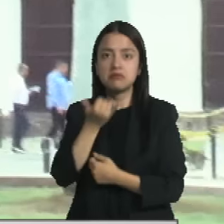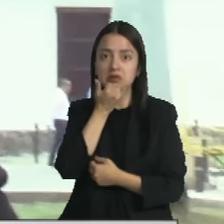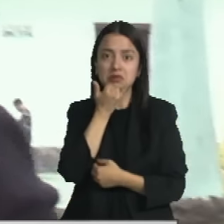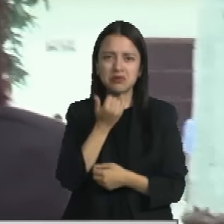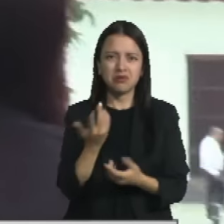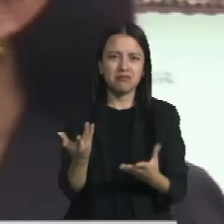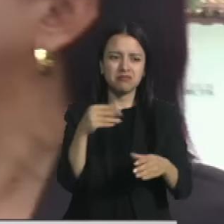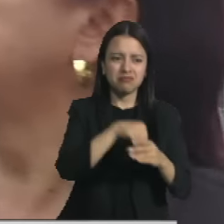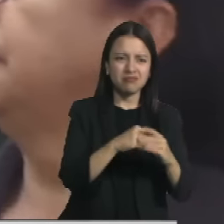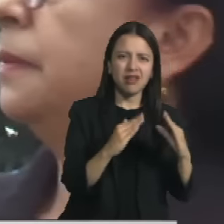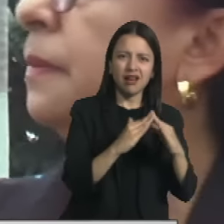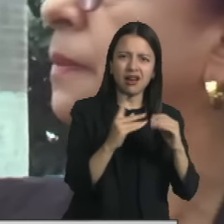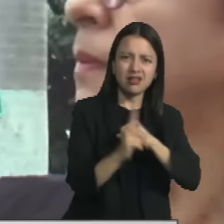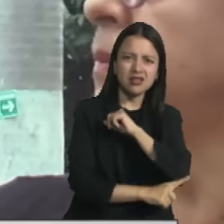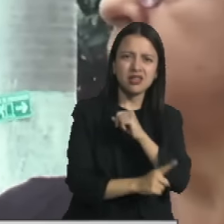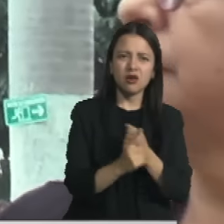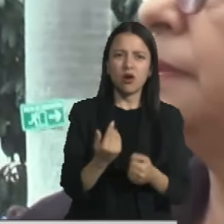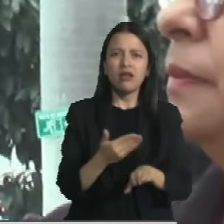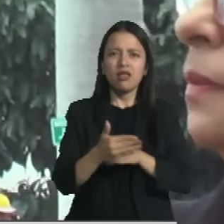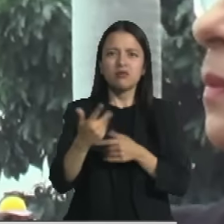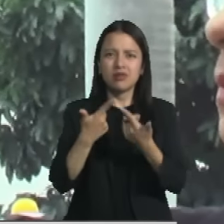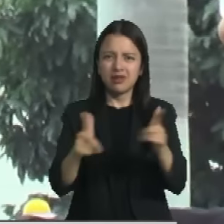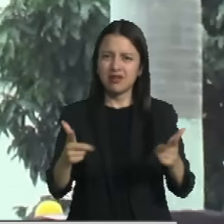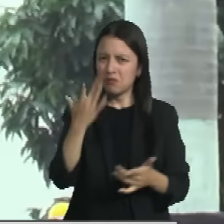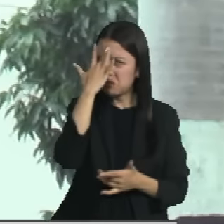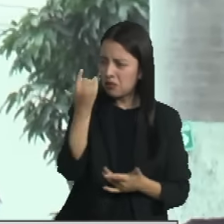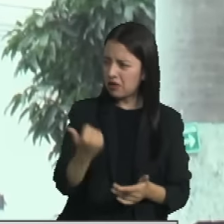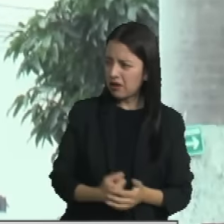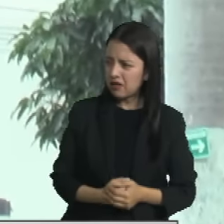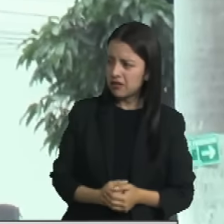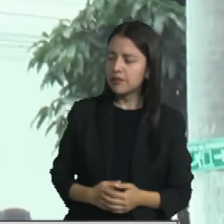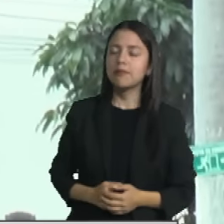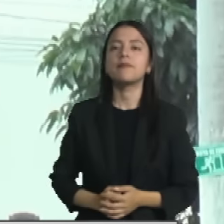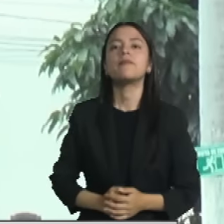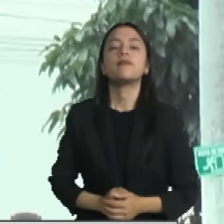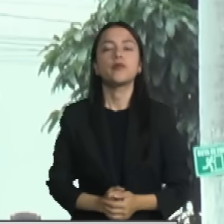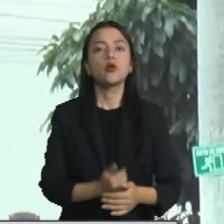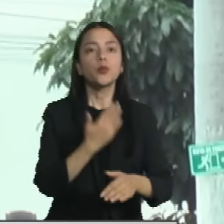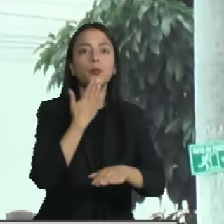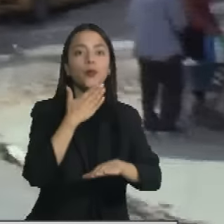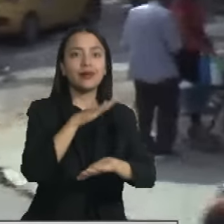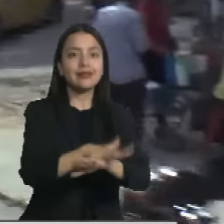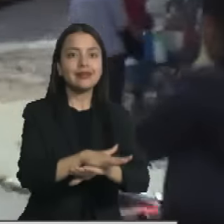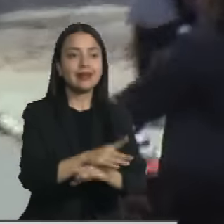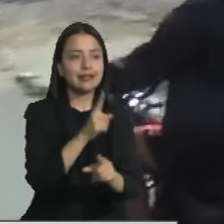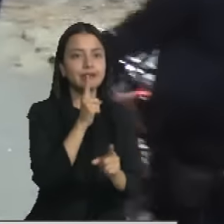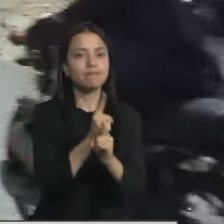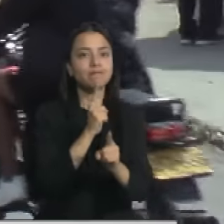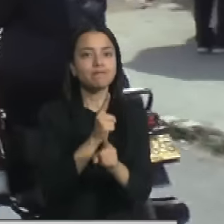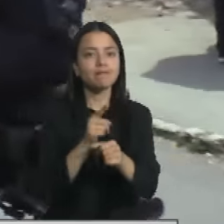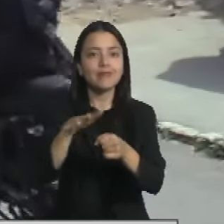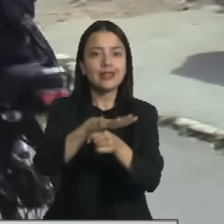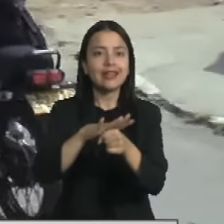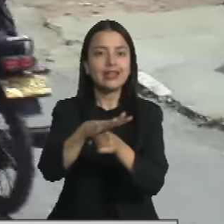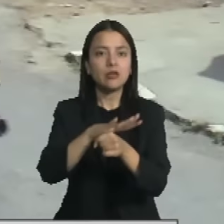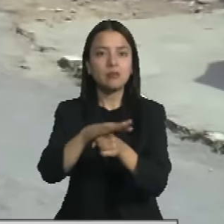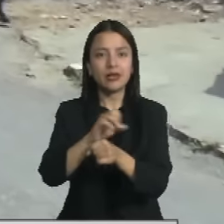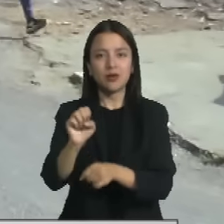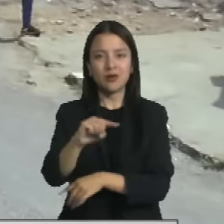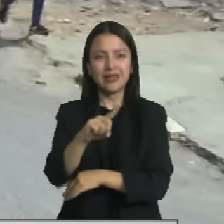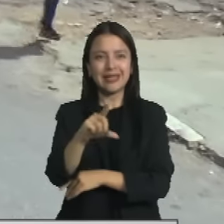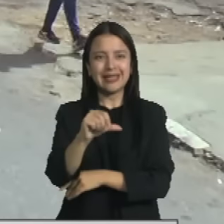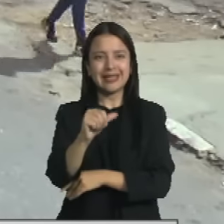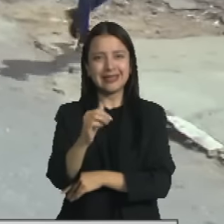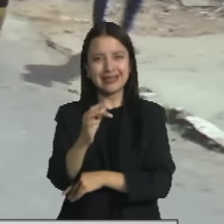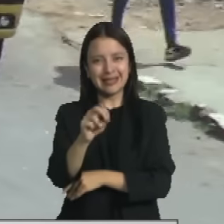coronel? Buenas tardes. Dios y patria, buenas tardes. En el barrio Santa Elena nos reportan un caso de lesiones personales, herida una persona de